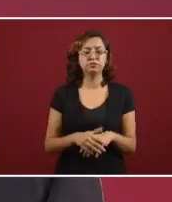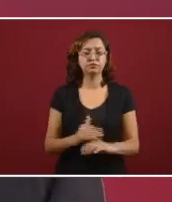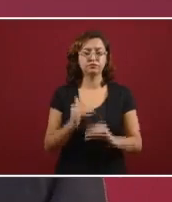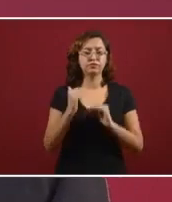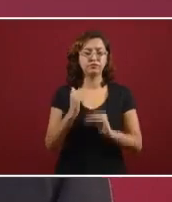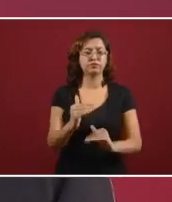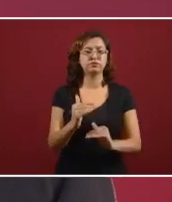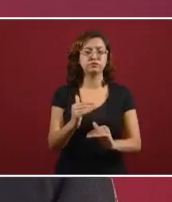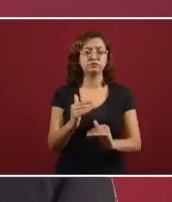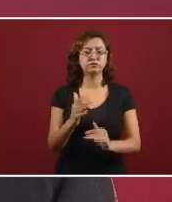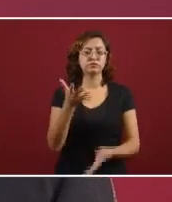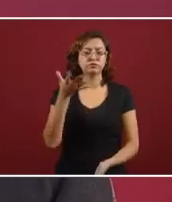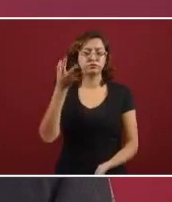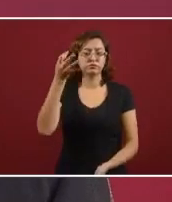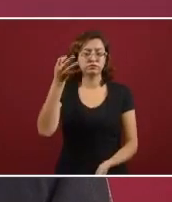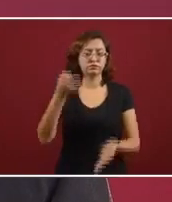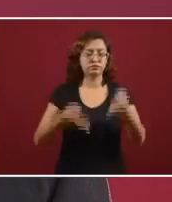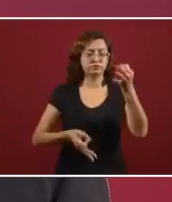esa